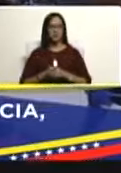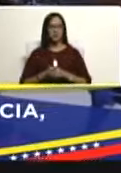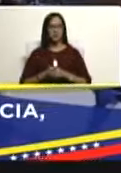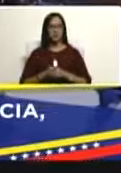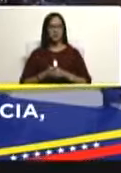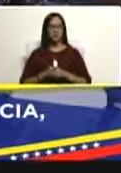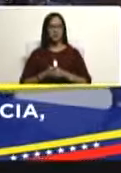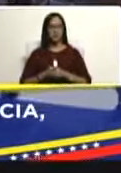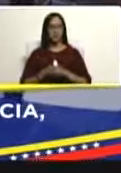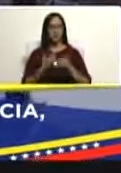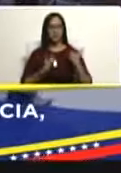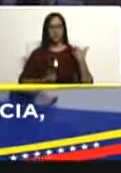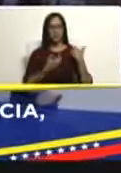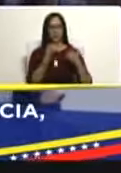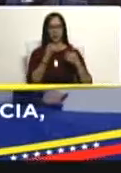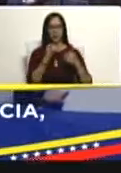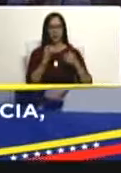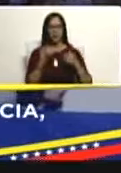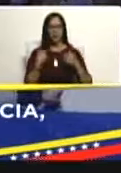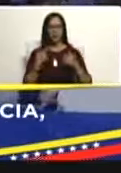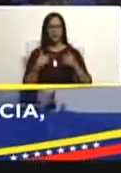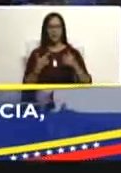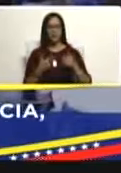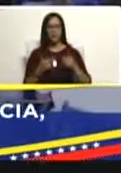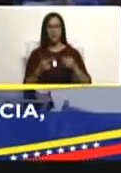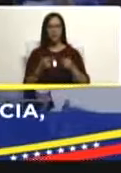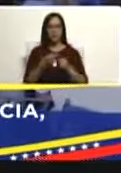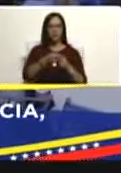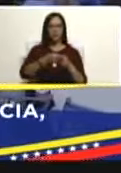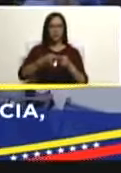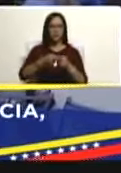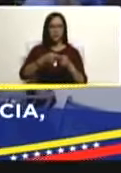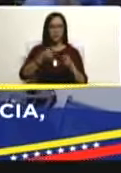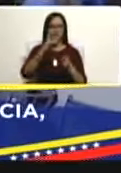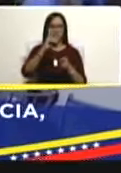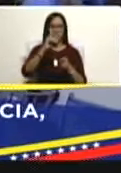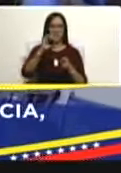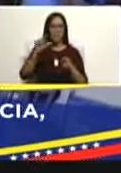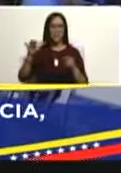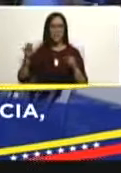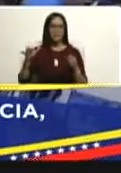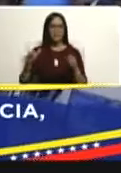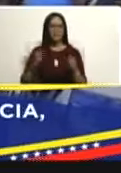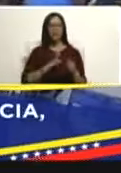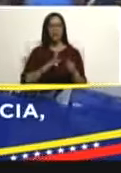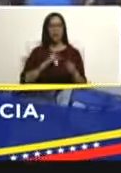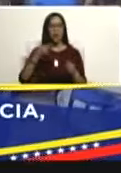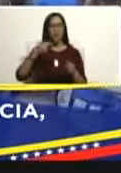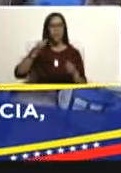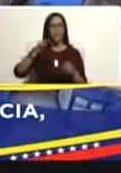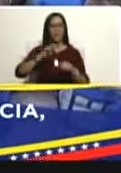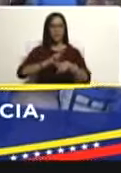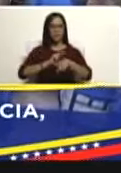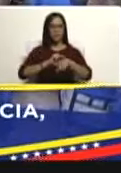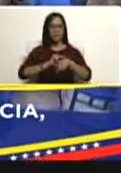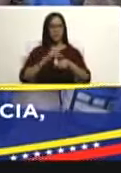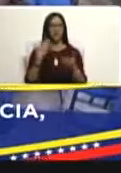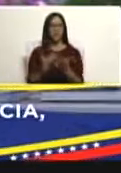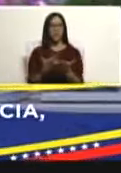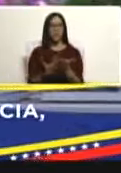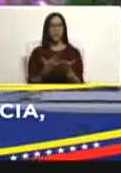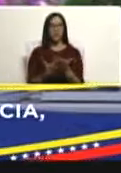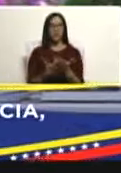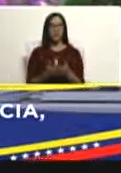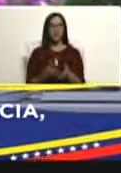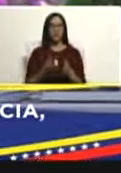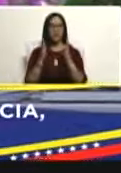Presidente, buenas tardes. Tenemos la cuchilla de diamante, pieza original del doctor Humberto Fernández Morán, que en su testamento él destinó